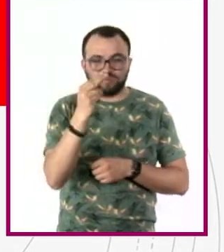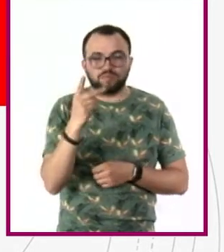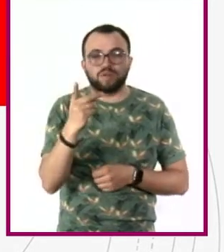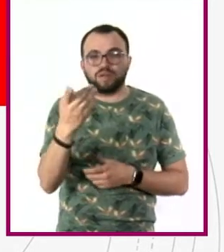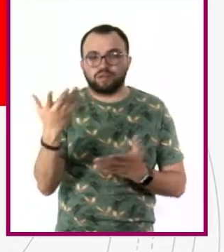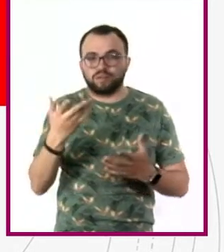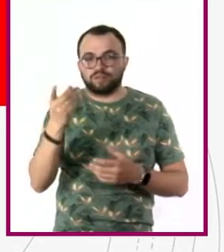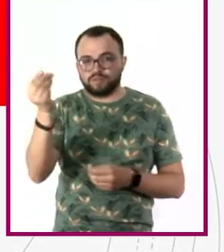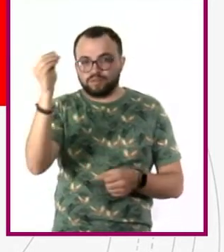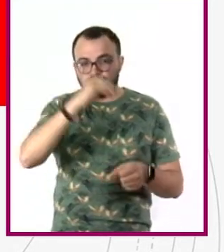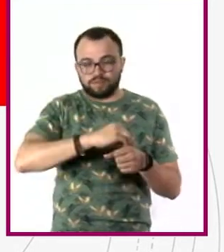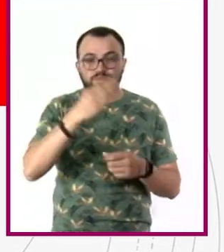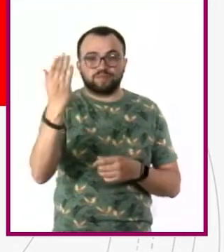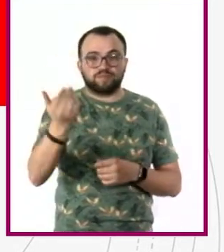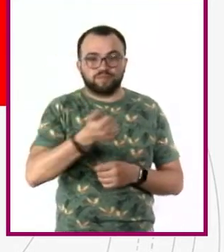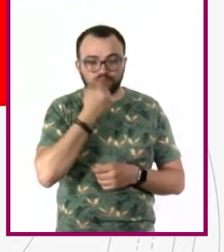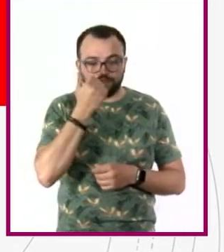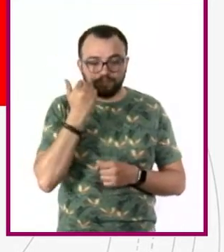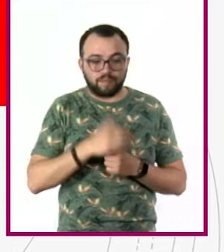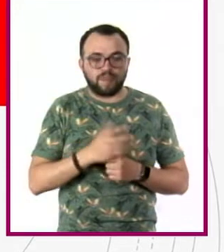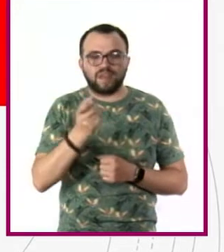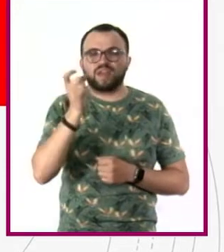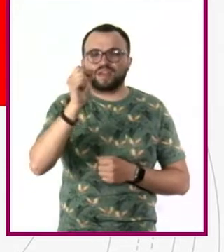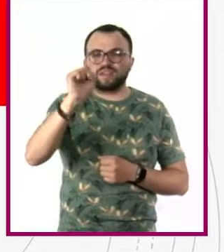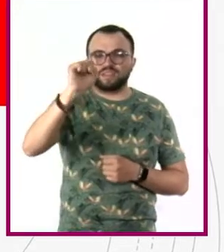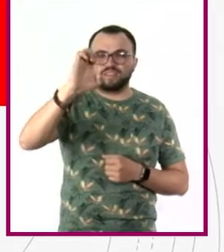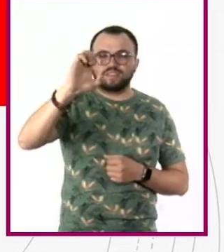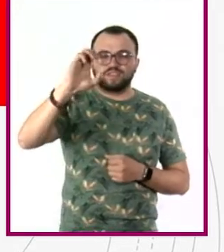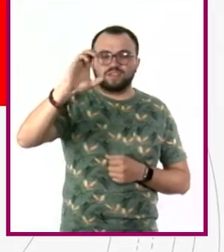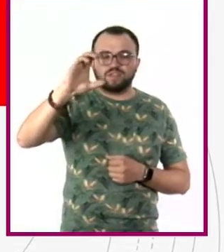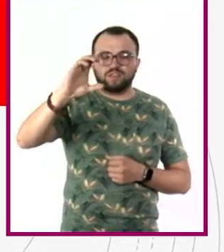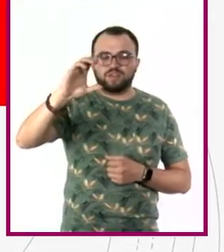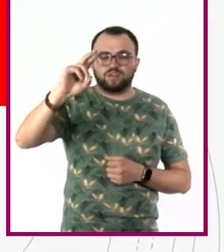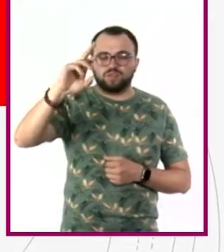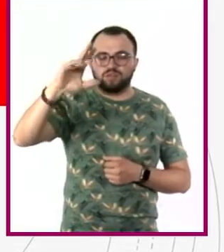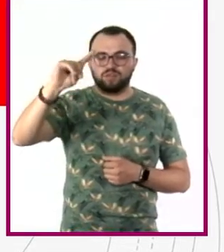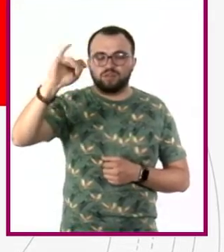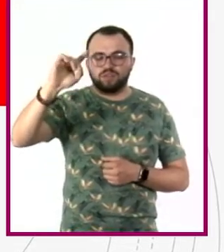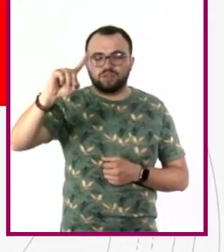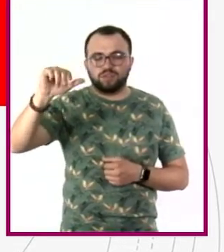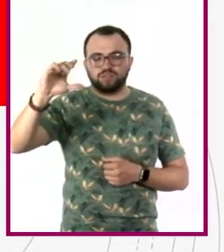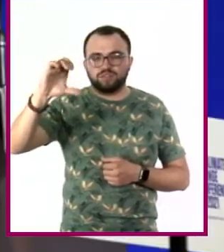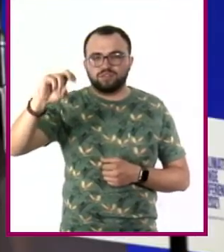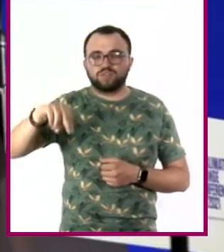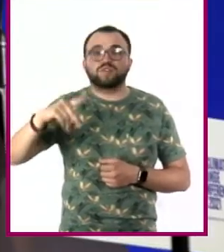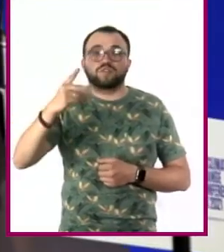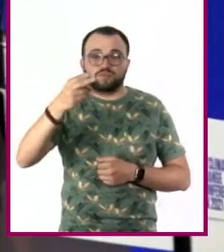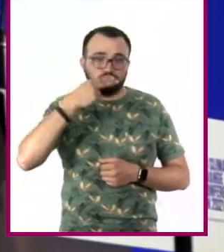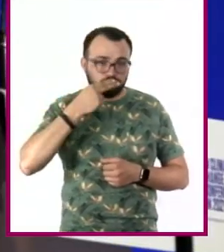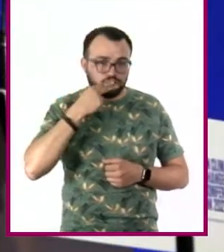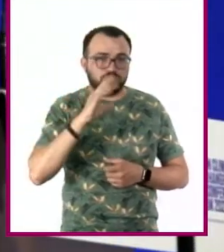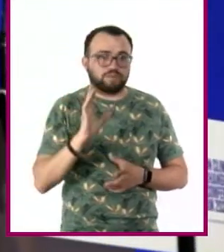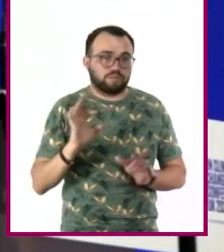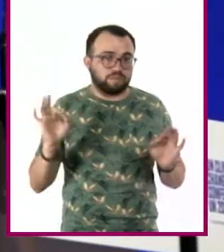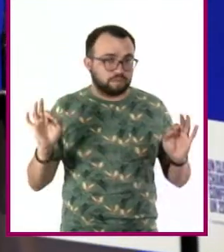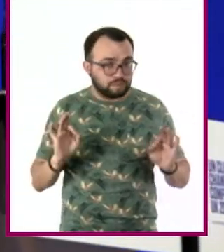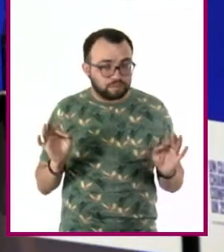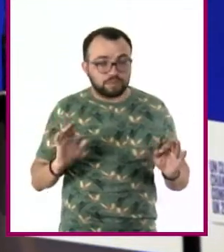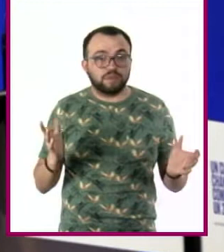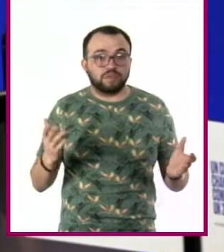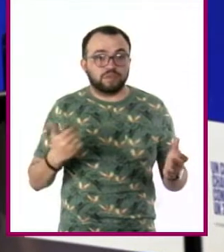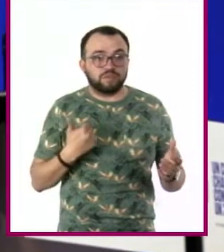¿Y qué significa securitización? Y sí puede ser muy útil en momentos de emergencia que lo